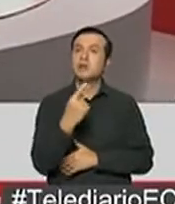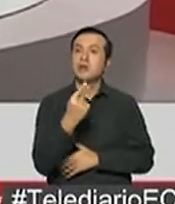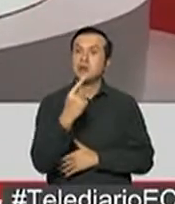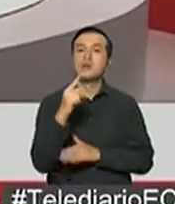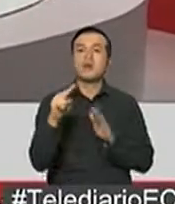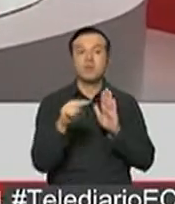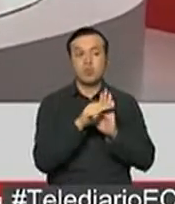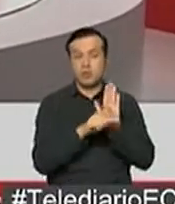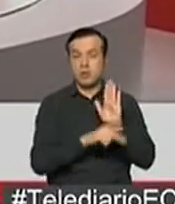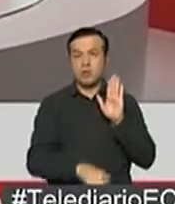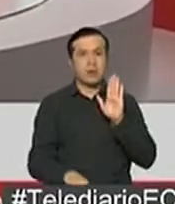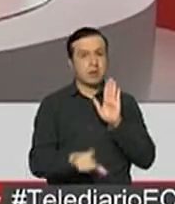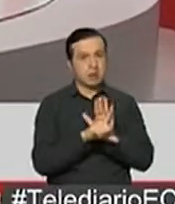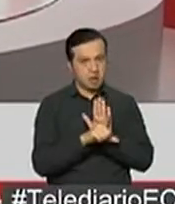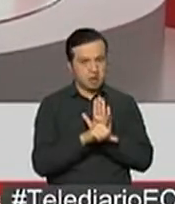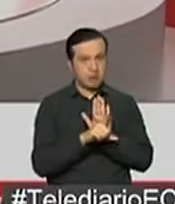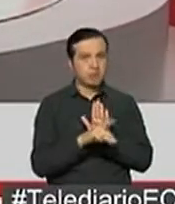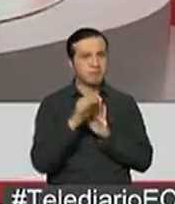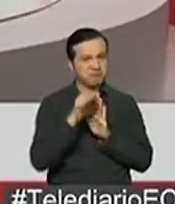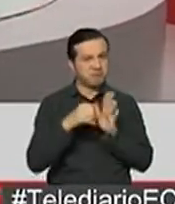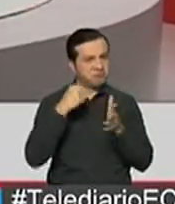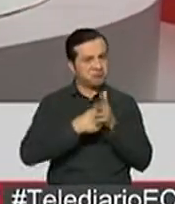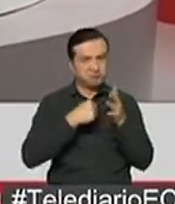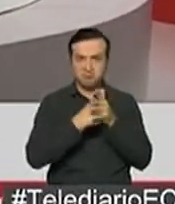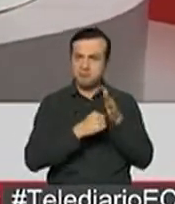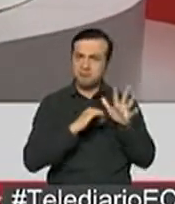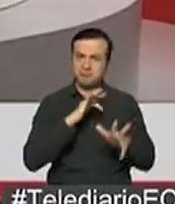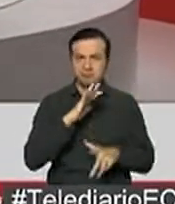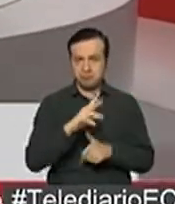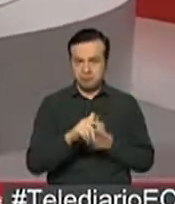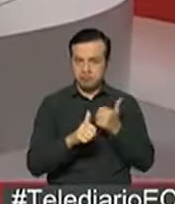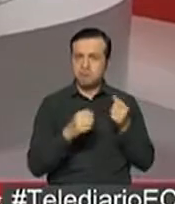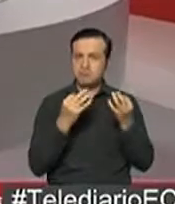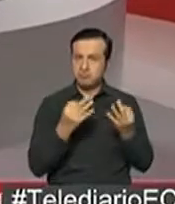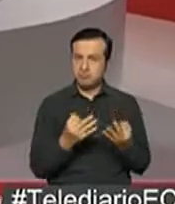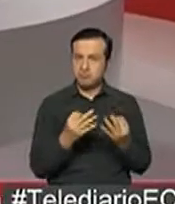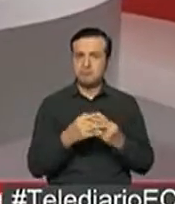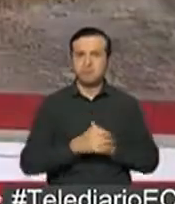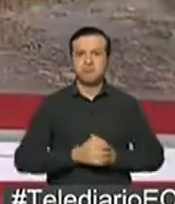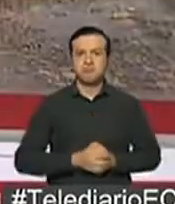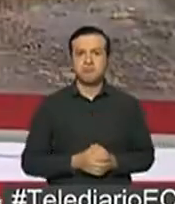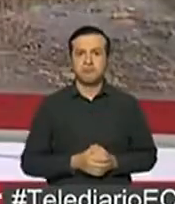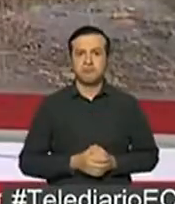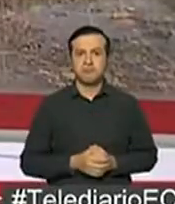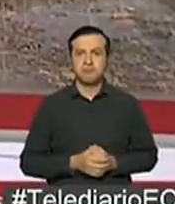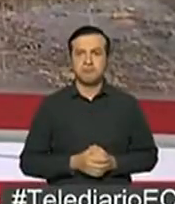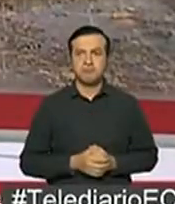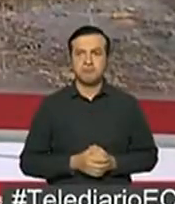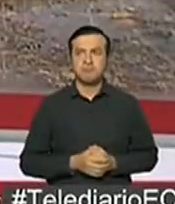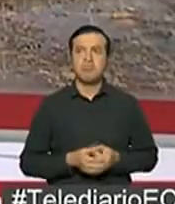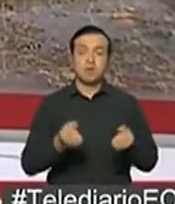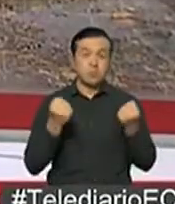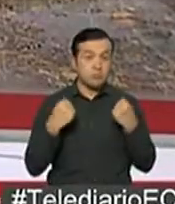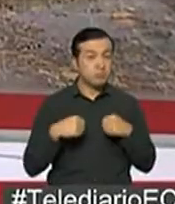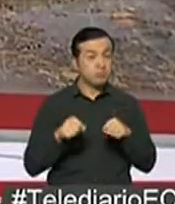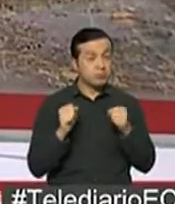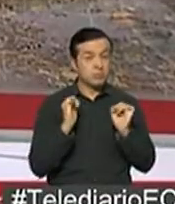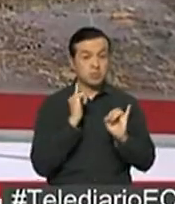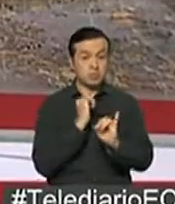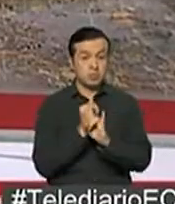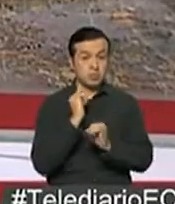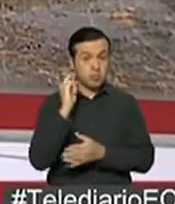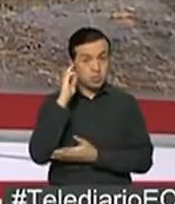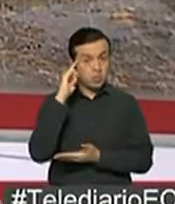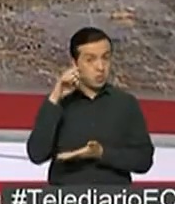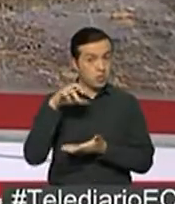marco jurídico claro que permite una lucha efectiva contra la corrupción ronnie toapanta medios públicos los esfuerzos de las instituciones gubernamentales